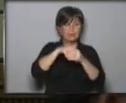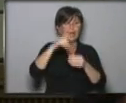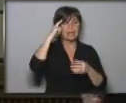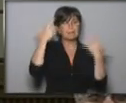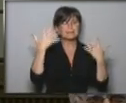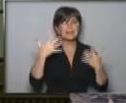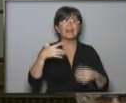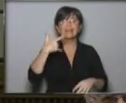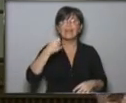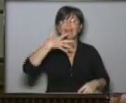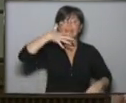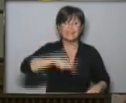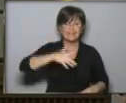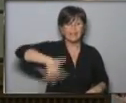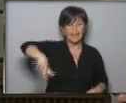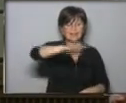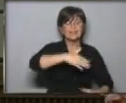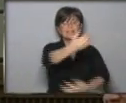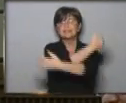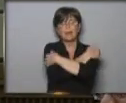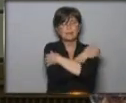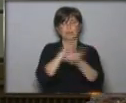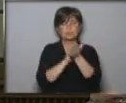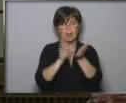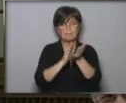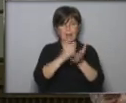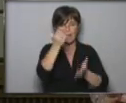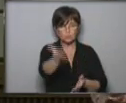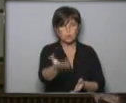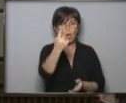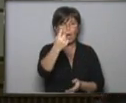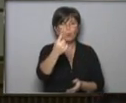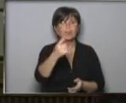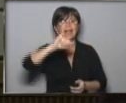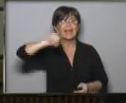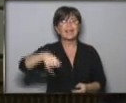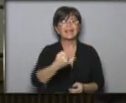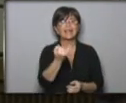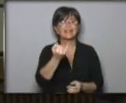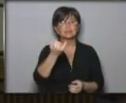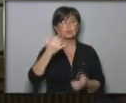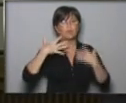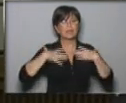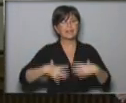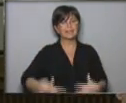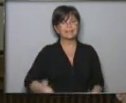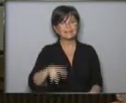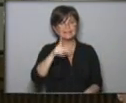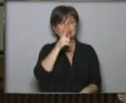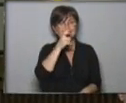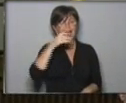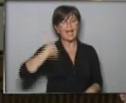capacidad de interpretación, aquí está saludando a un jesuita argentino,